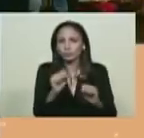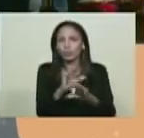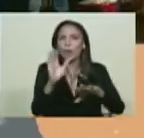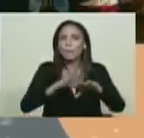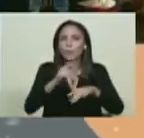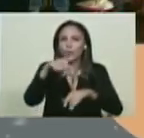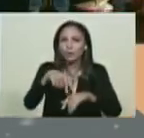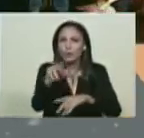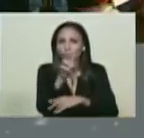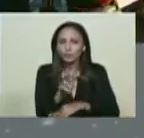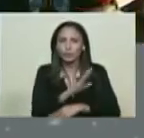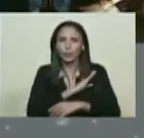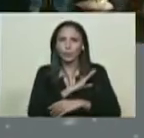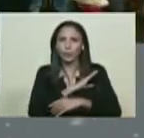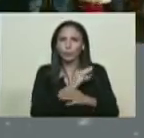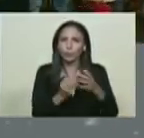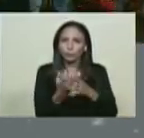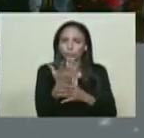sale de ahí.